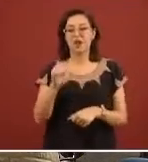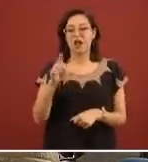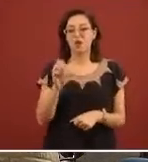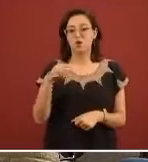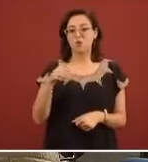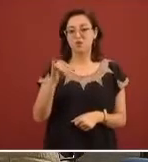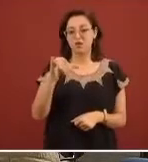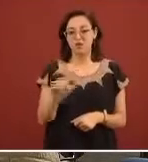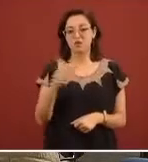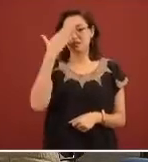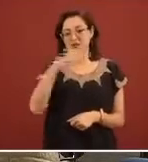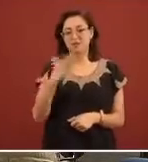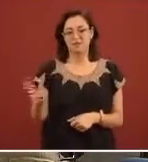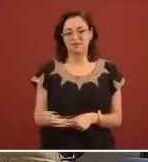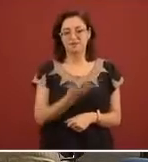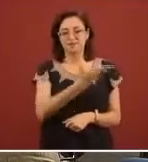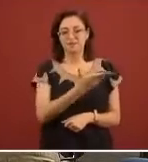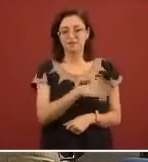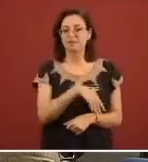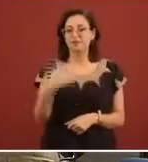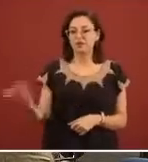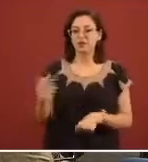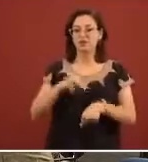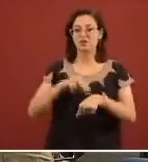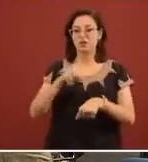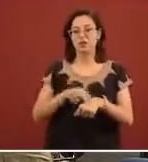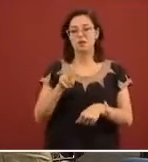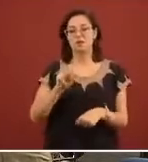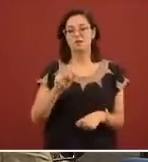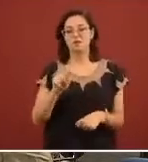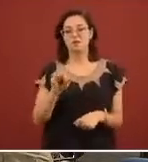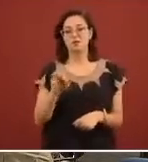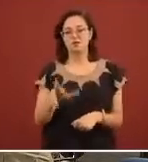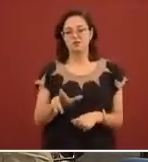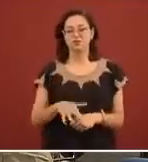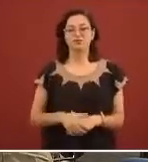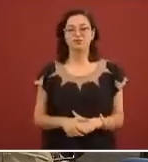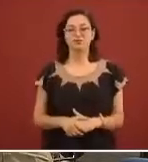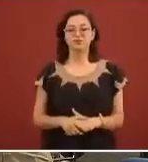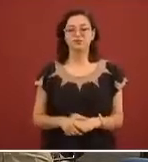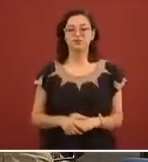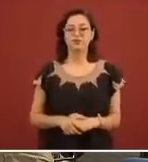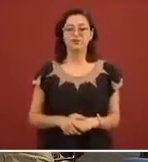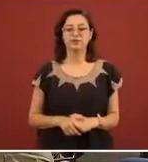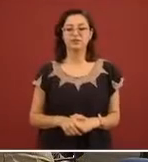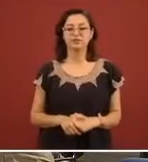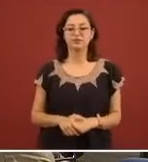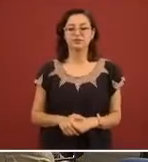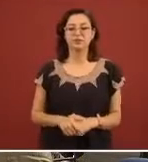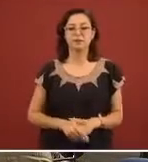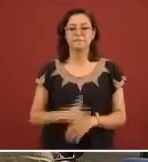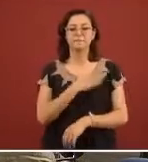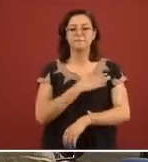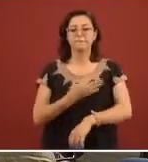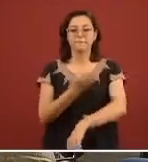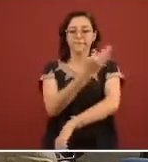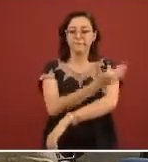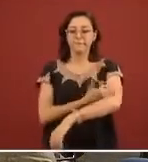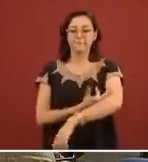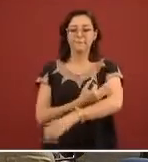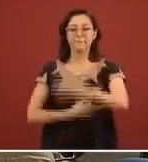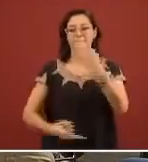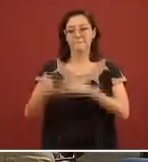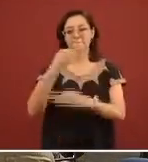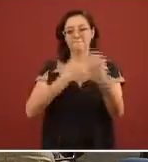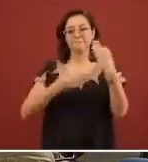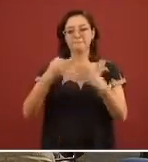son conocidos, el doctor José Luis Alomía y el doctor Víctor Hugo Borja Burto. Bien, pues muy buenas tardes con todas